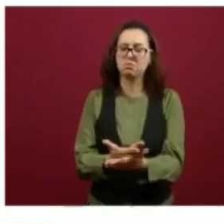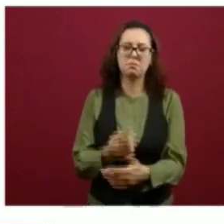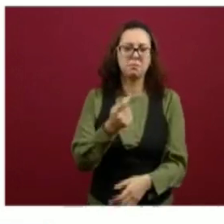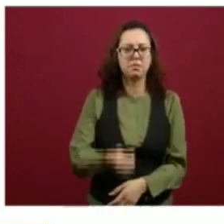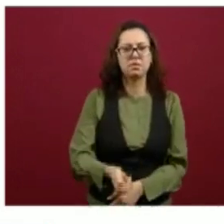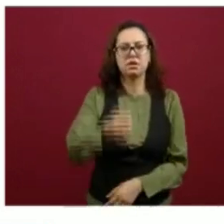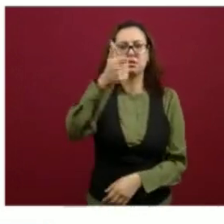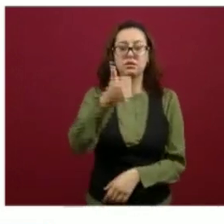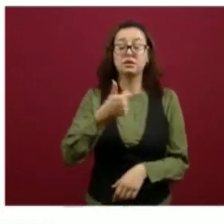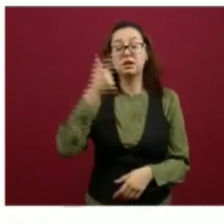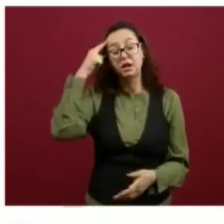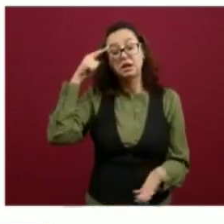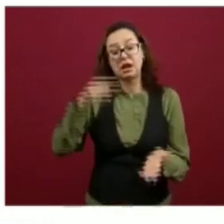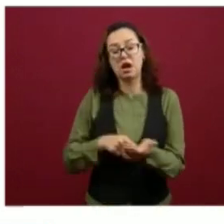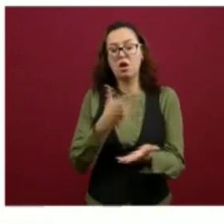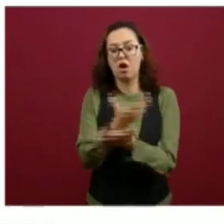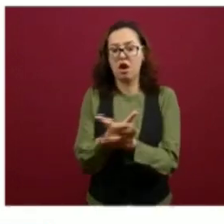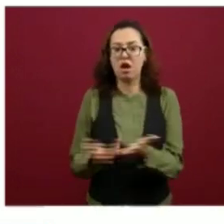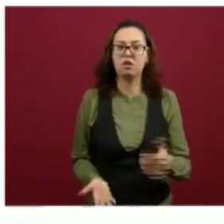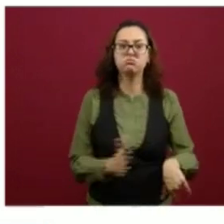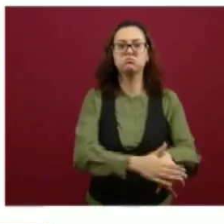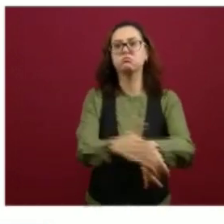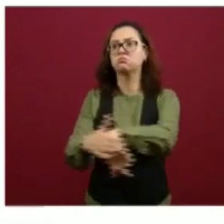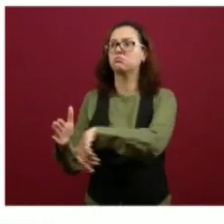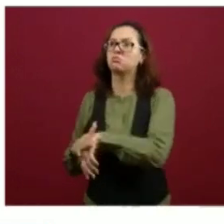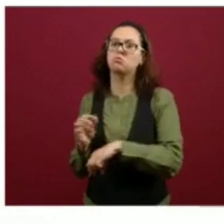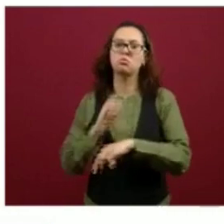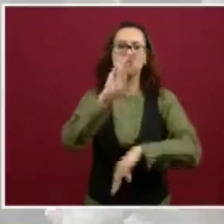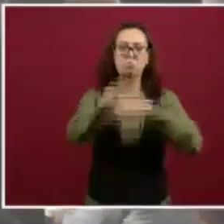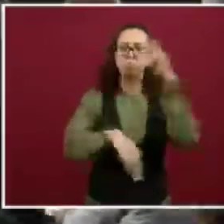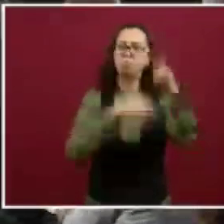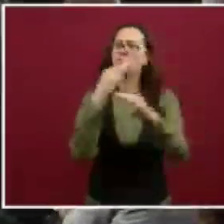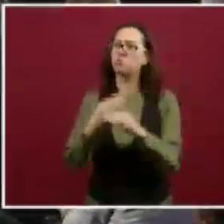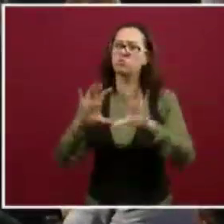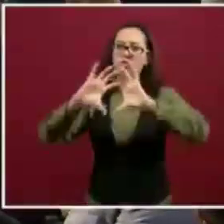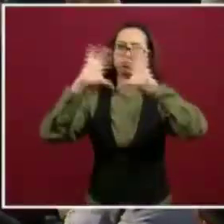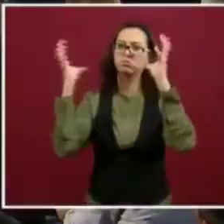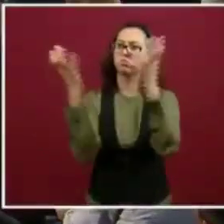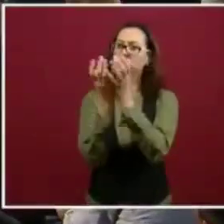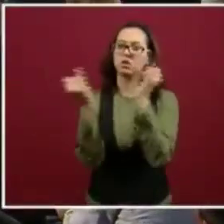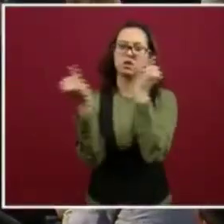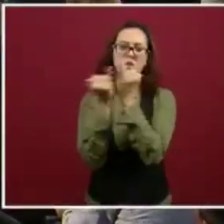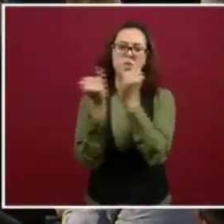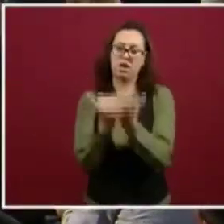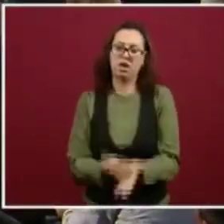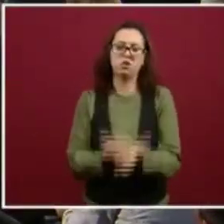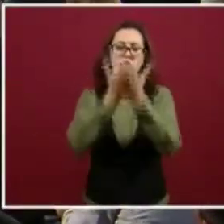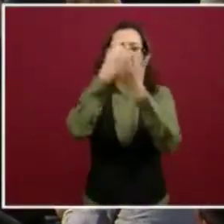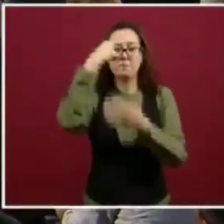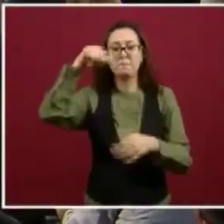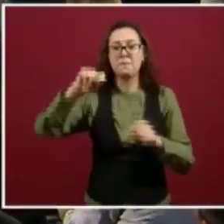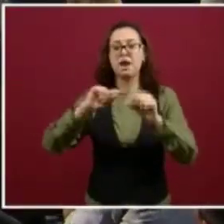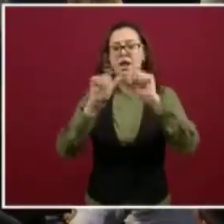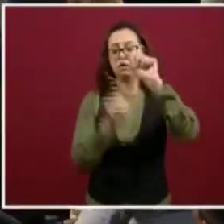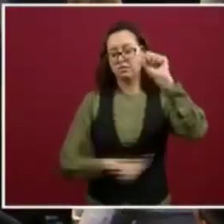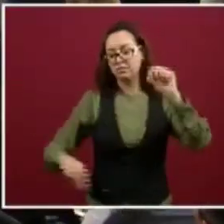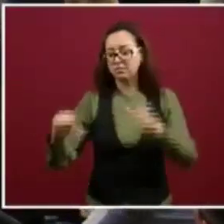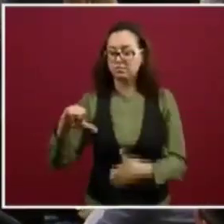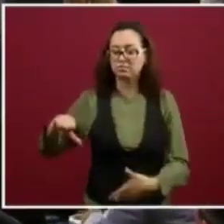de convocar a todos los países del mundo a que nos vengan a ayudar a que esta región sea la más próspera. Muchas gracias.